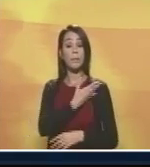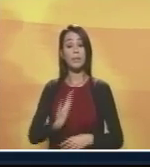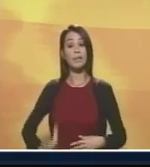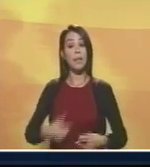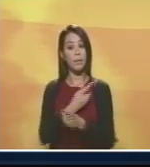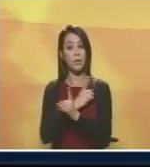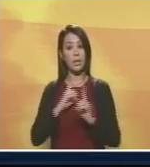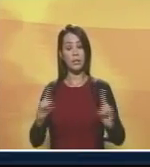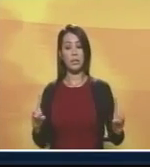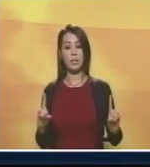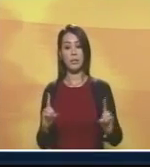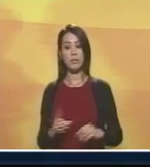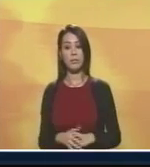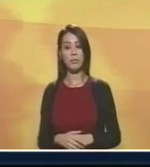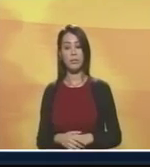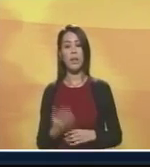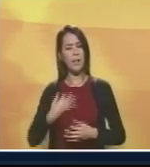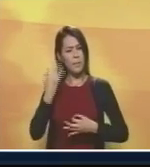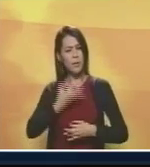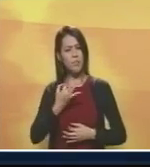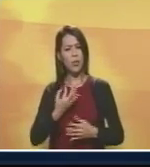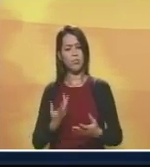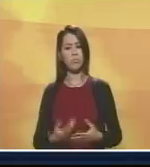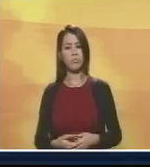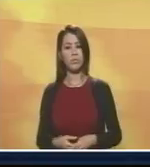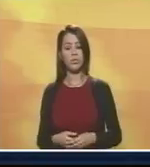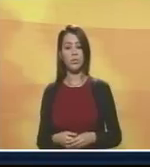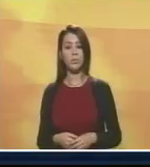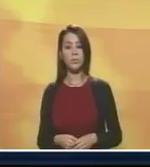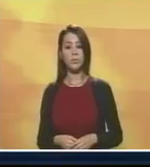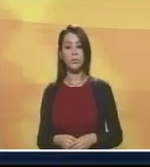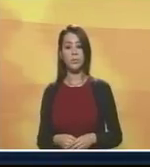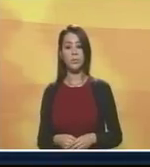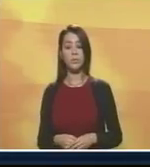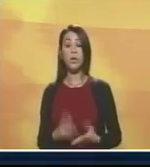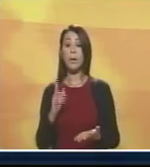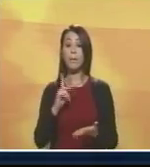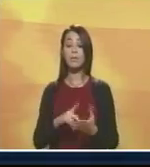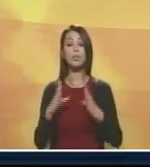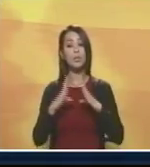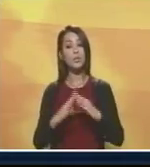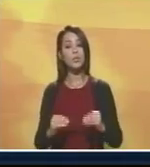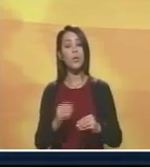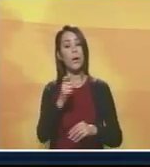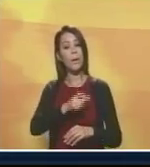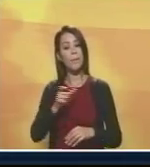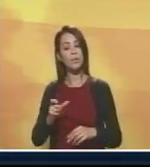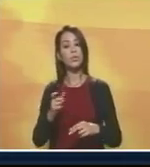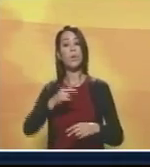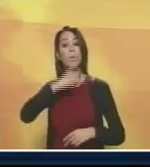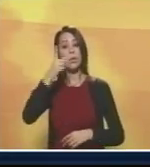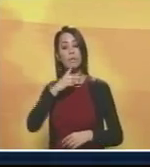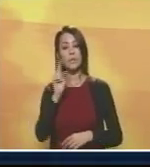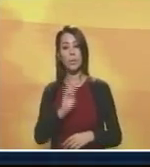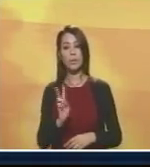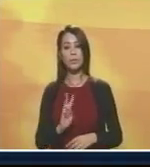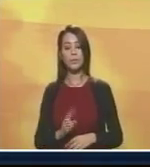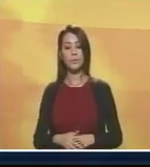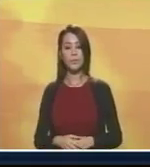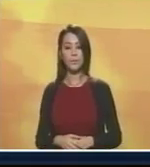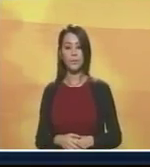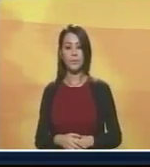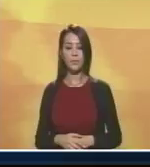democráticas, transparentes y creíbles, con la participación de todos los actores políticos venezolanos,